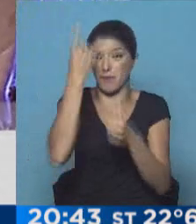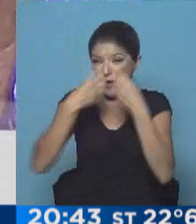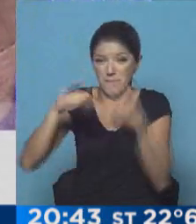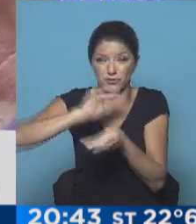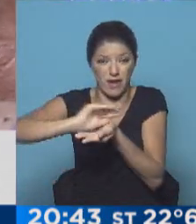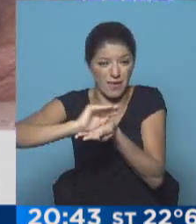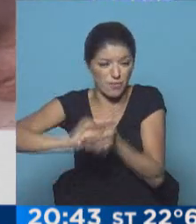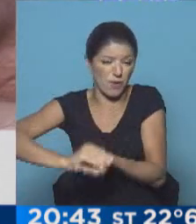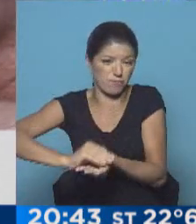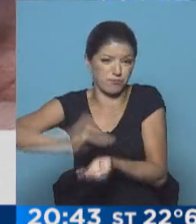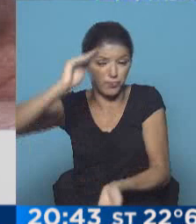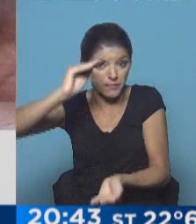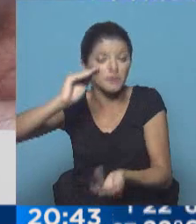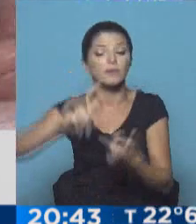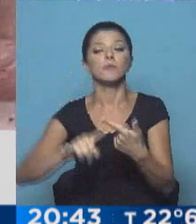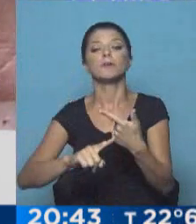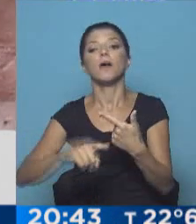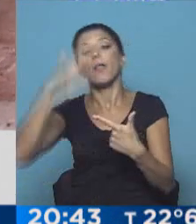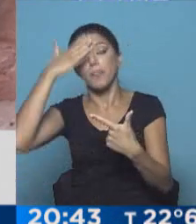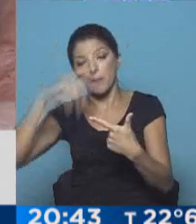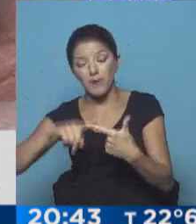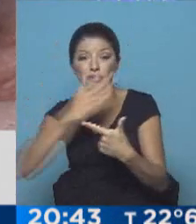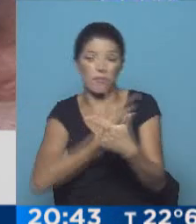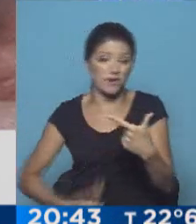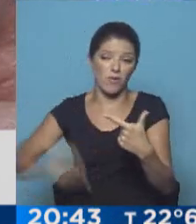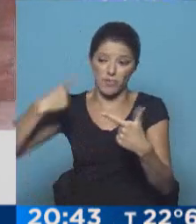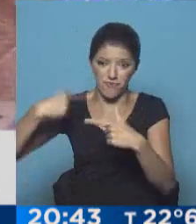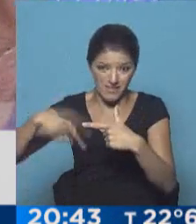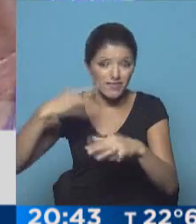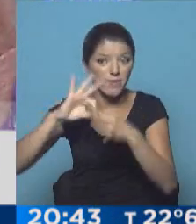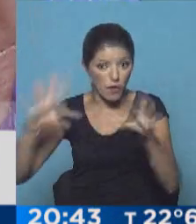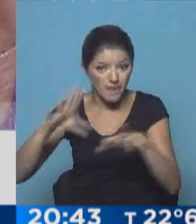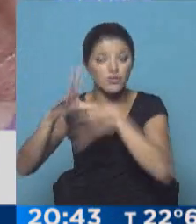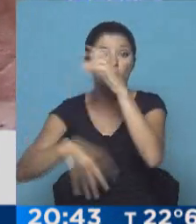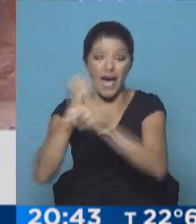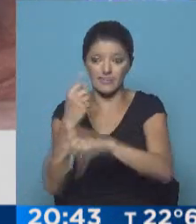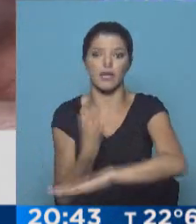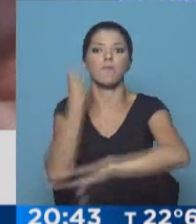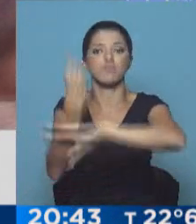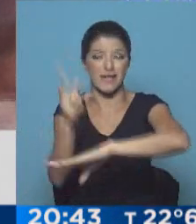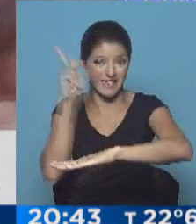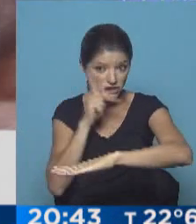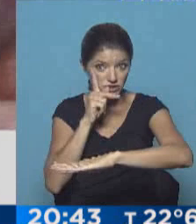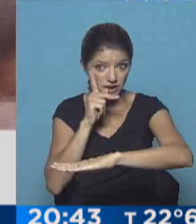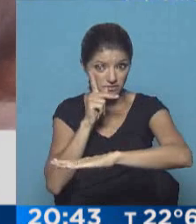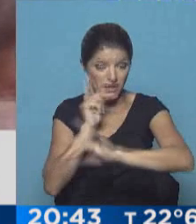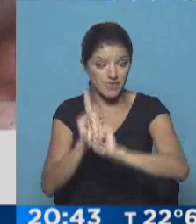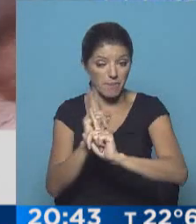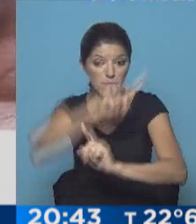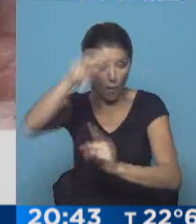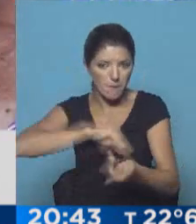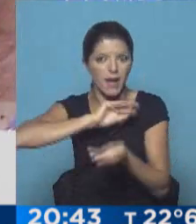gran endeudamiento que tuvo la Argentina, a los distintos gobiernos democráticos que siguieron esa misma filosofía. Nosotros creemos